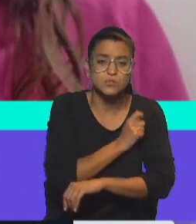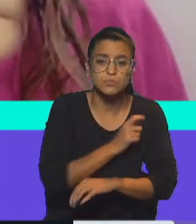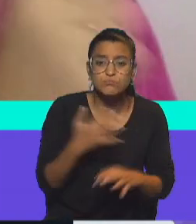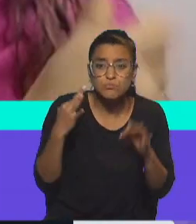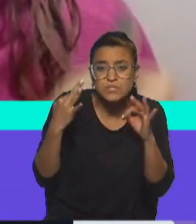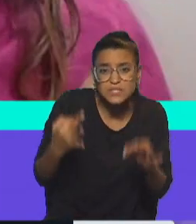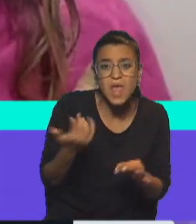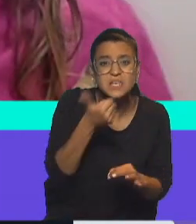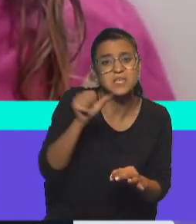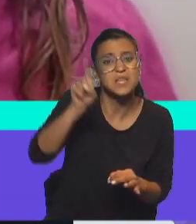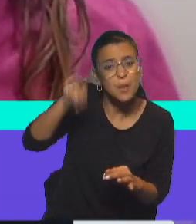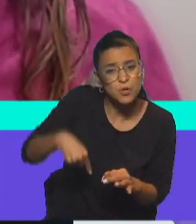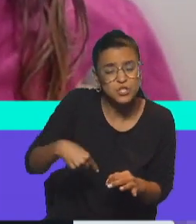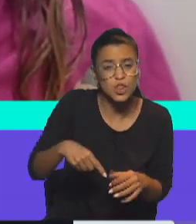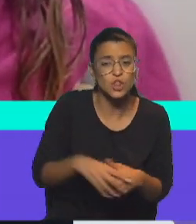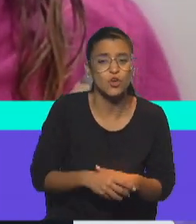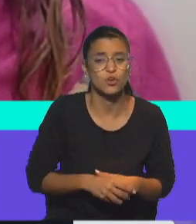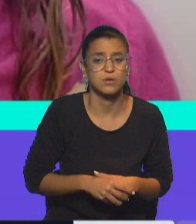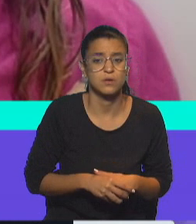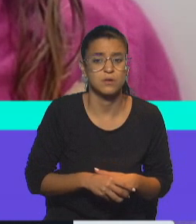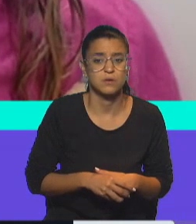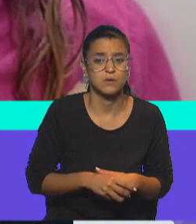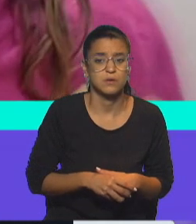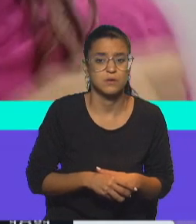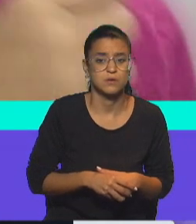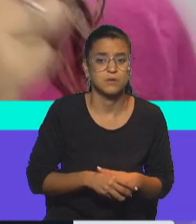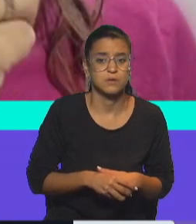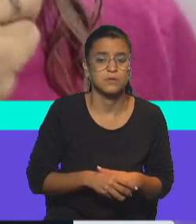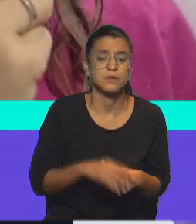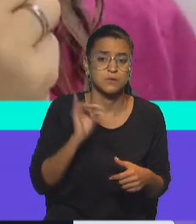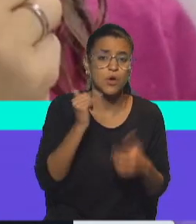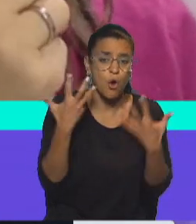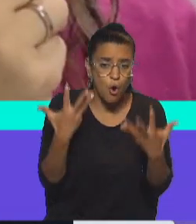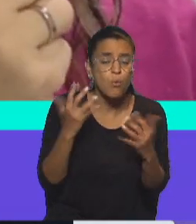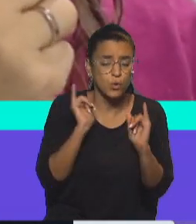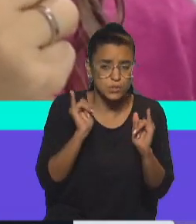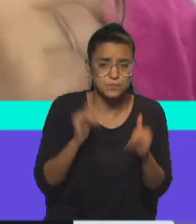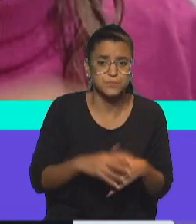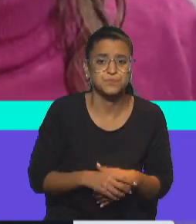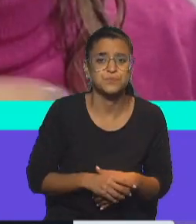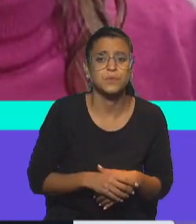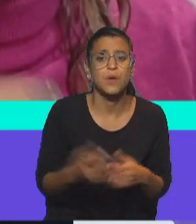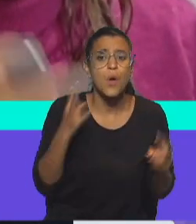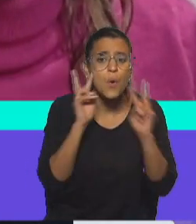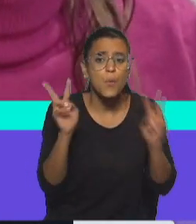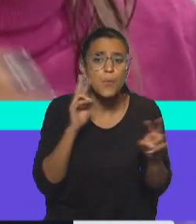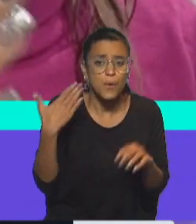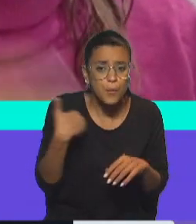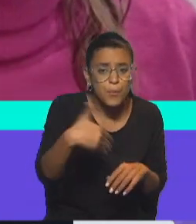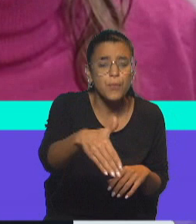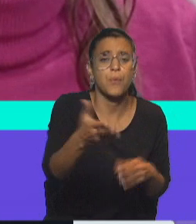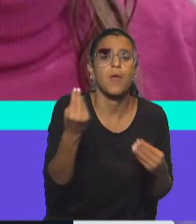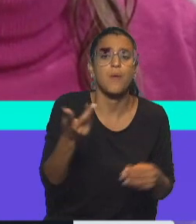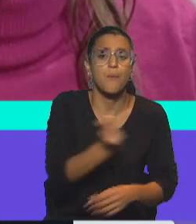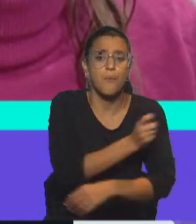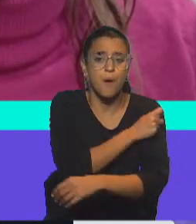ese número, alcance el 60% de la población? Sí, sí, por supuesto. De hecho, cuando uno ve las proyecciones de las